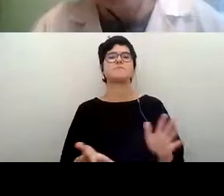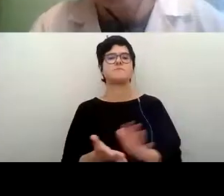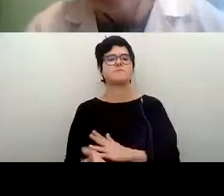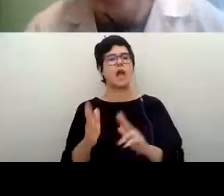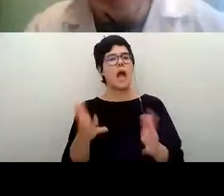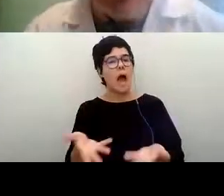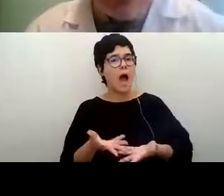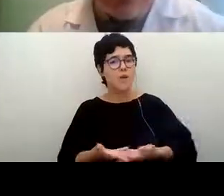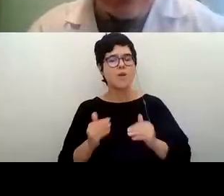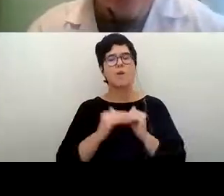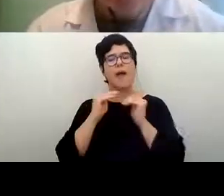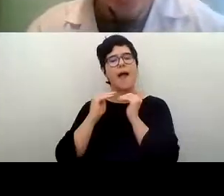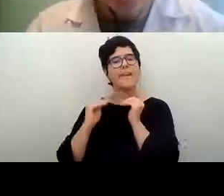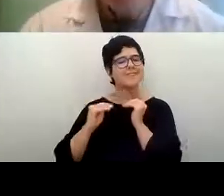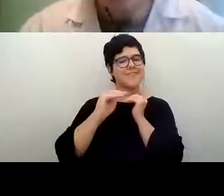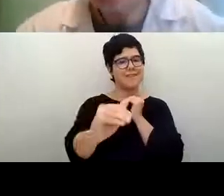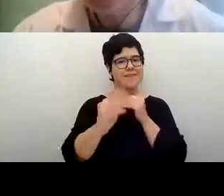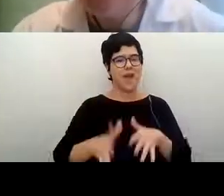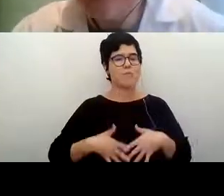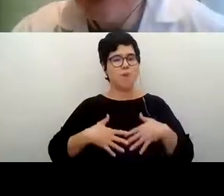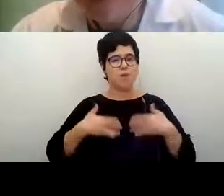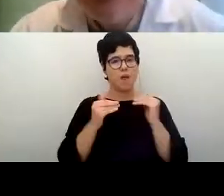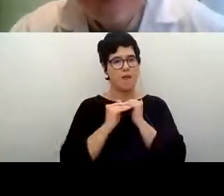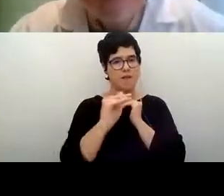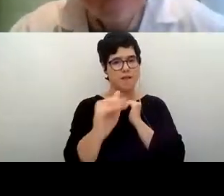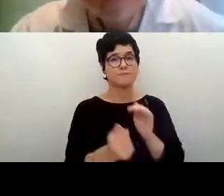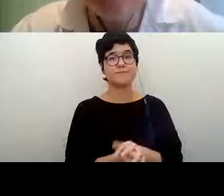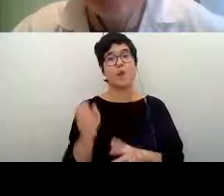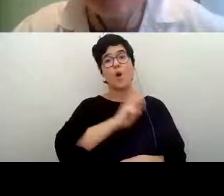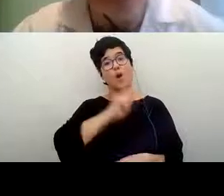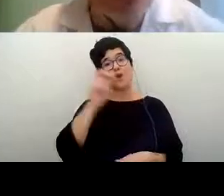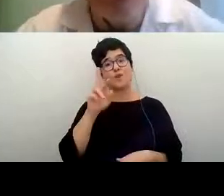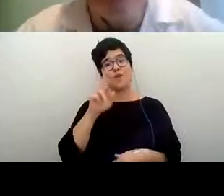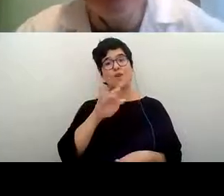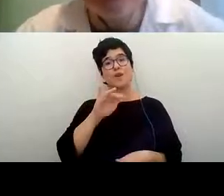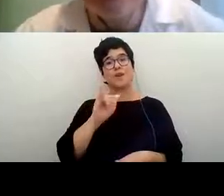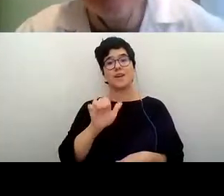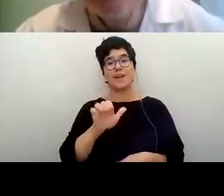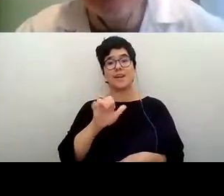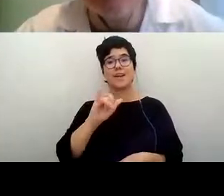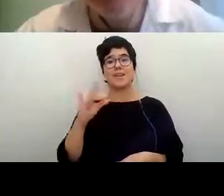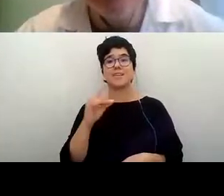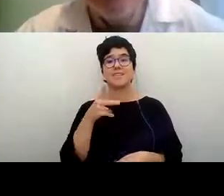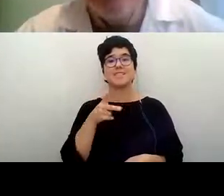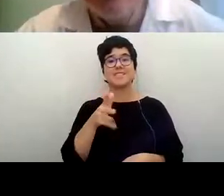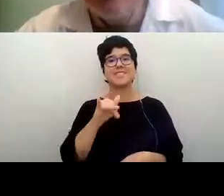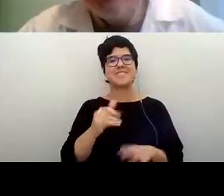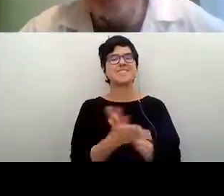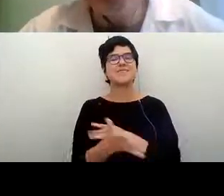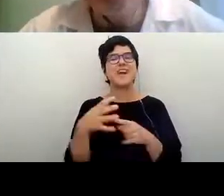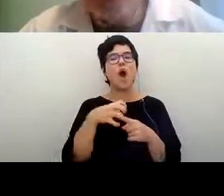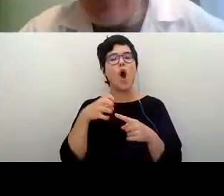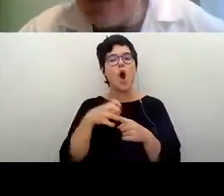más estables emocionalmente. Y después tenemos el reishi. El reishi es uno de los hongos más completos y saludables en